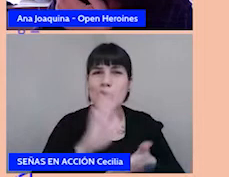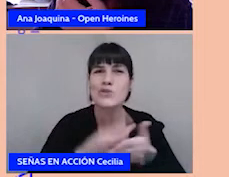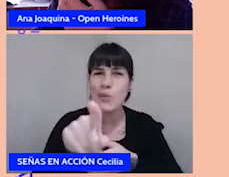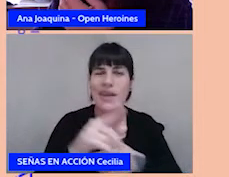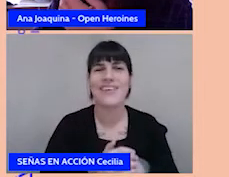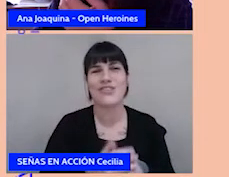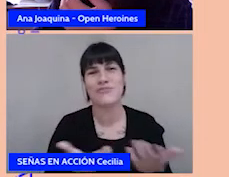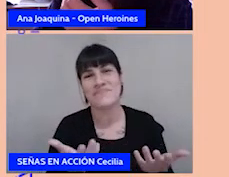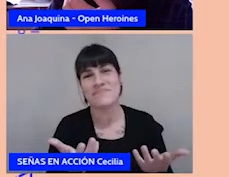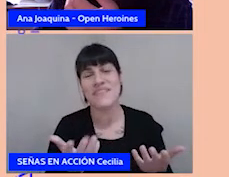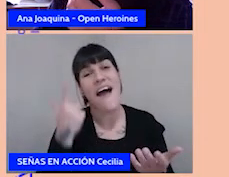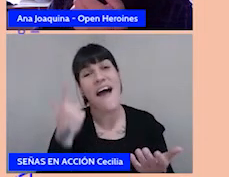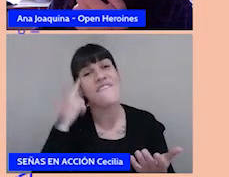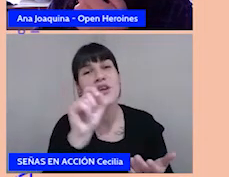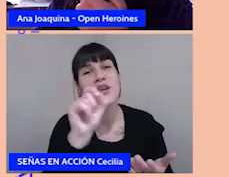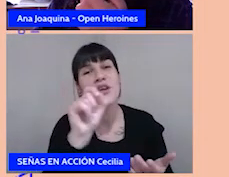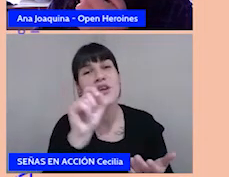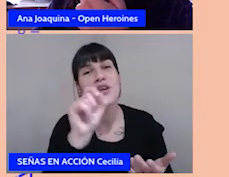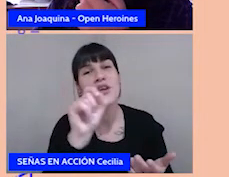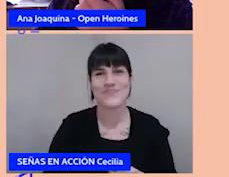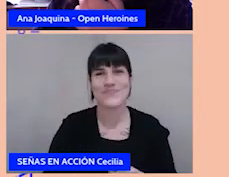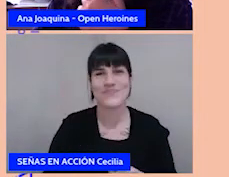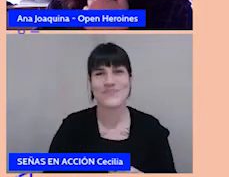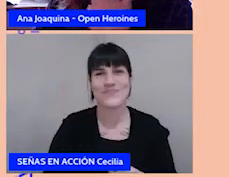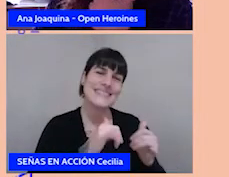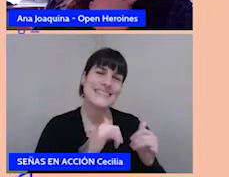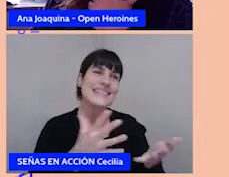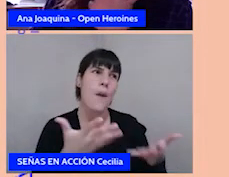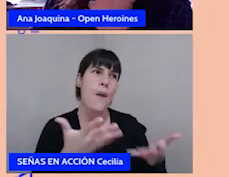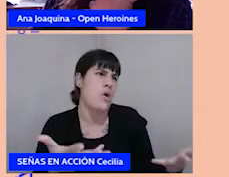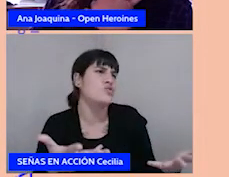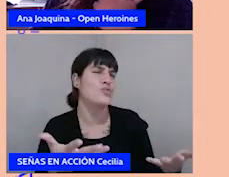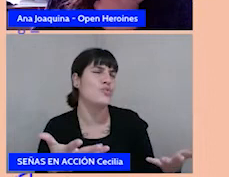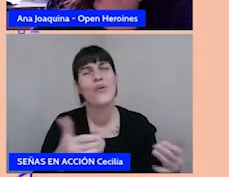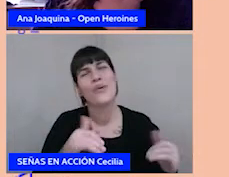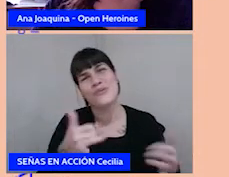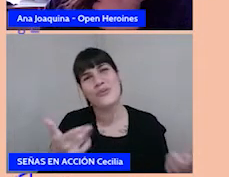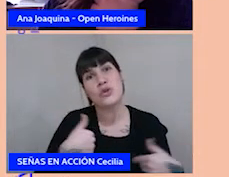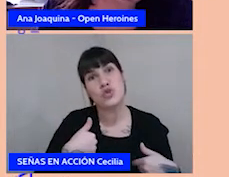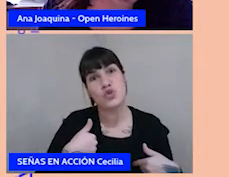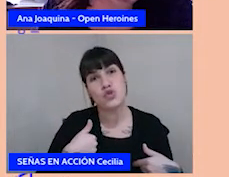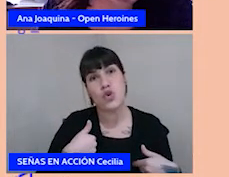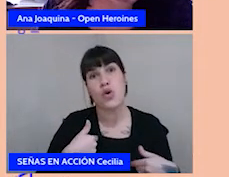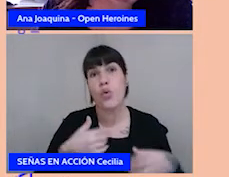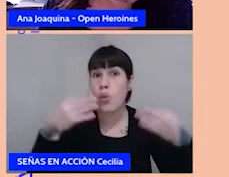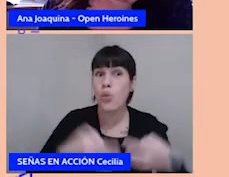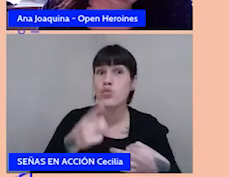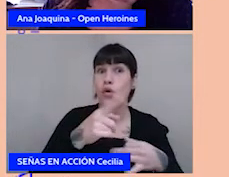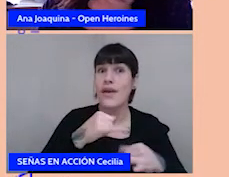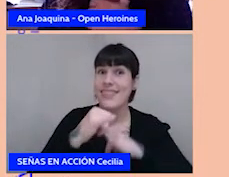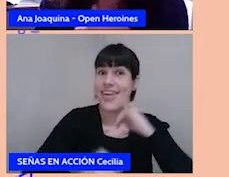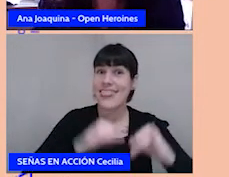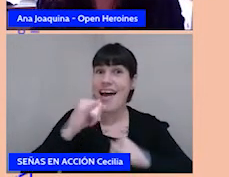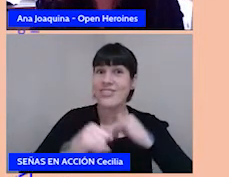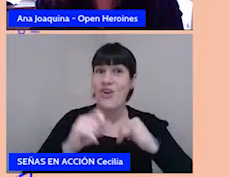y qué opinas. Sí, por supuesto. O sea, y luego parto de este datito del Foro Económico Mundial que